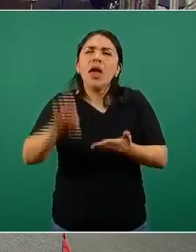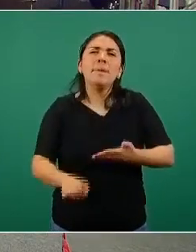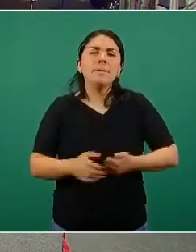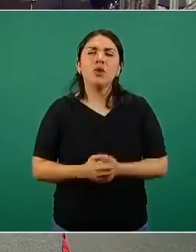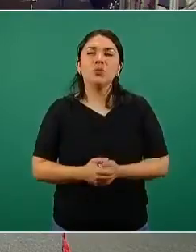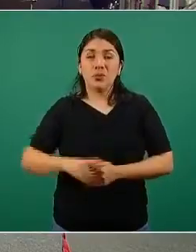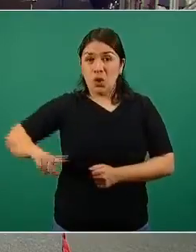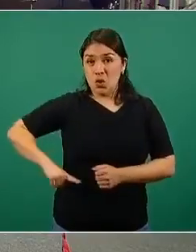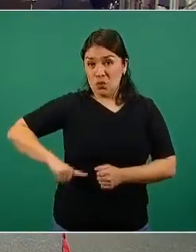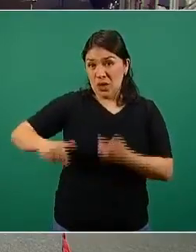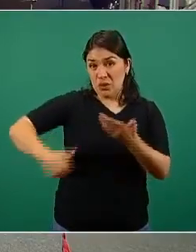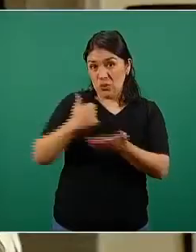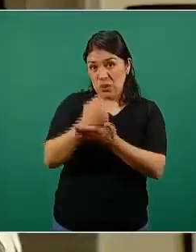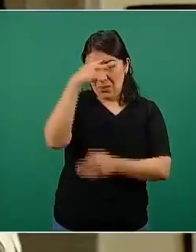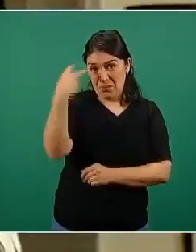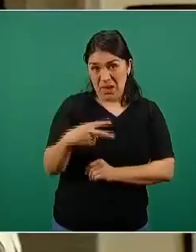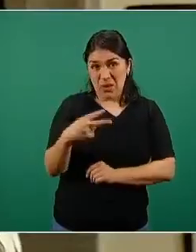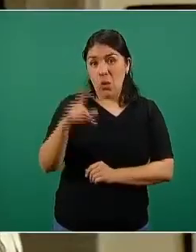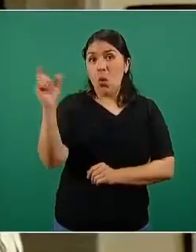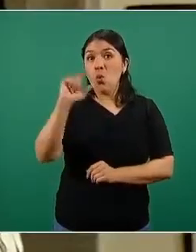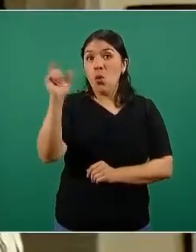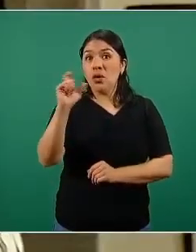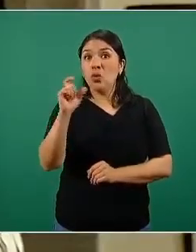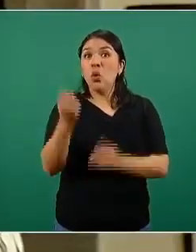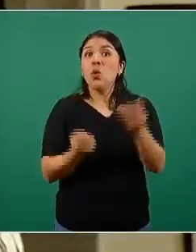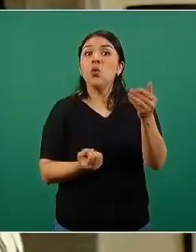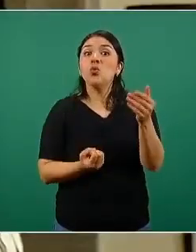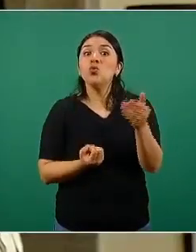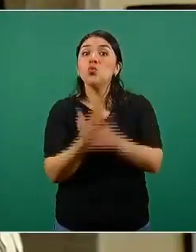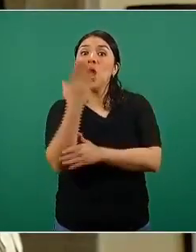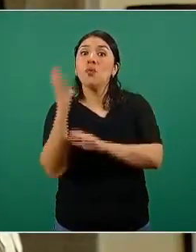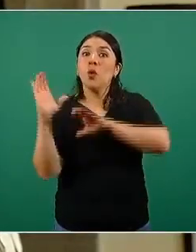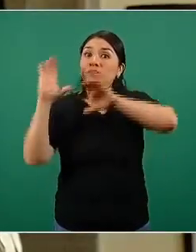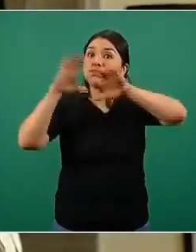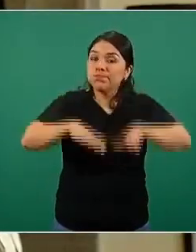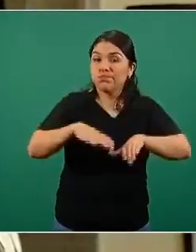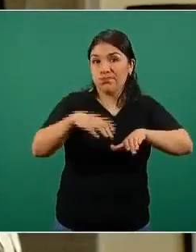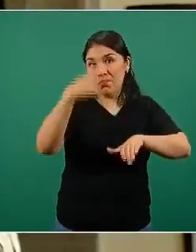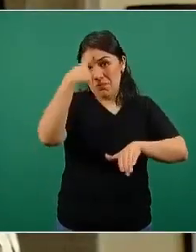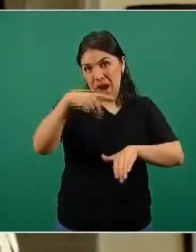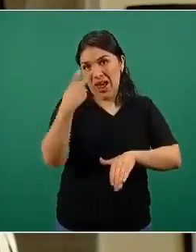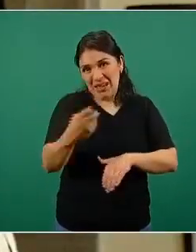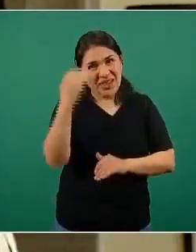que el gobierno de la Ciudad de México, cuando ingresó a sus funciones en